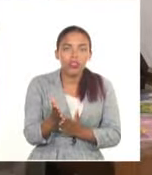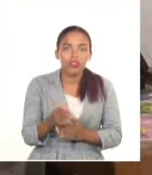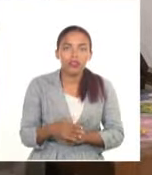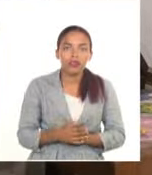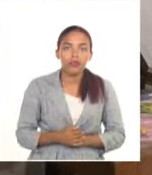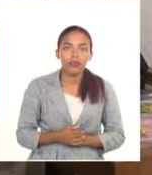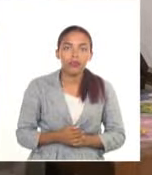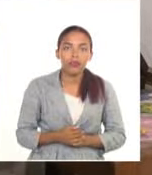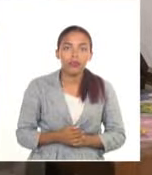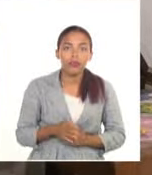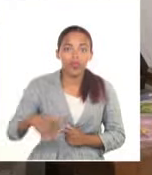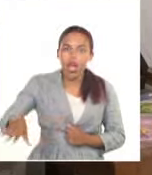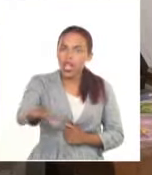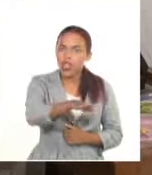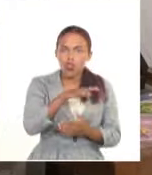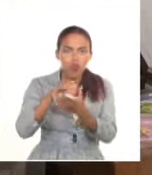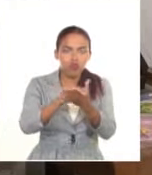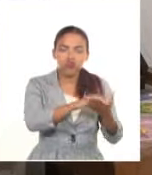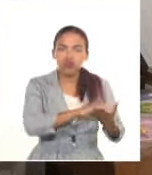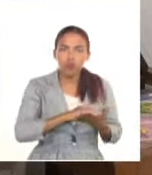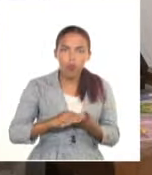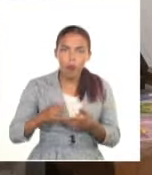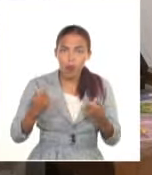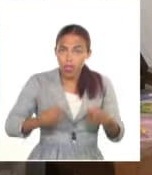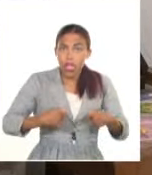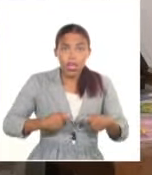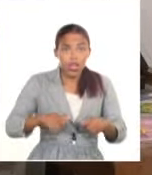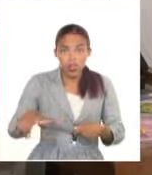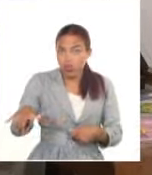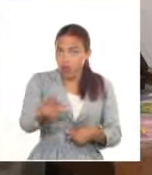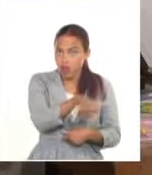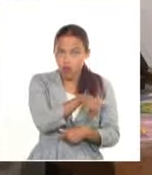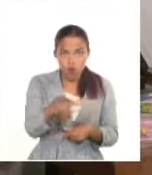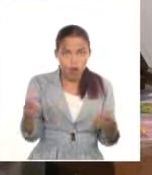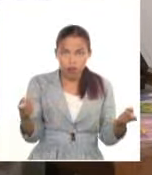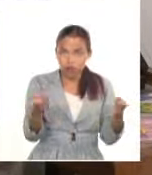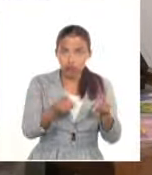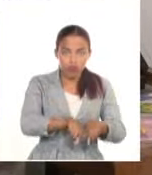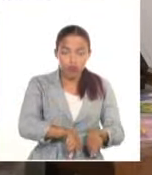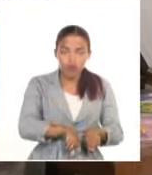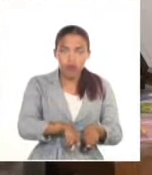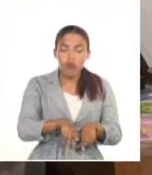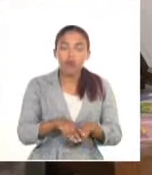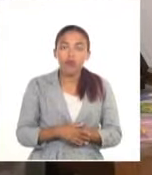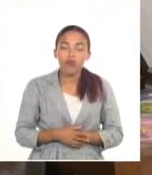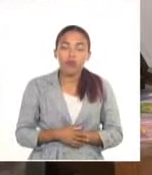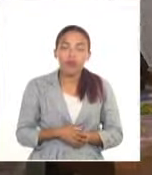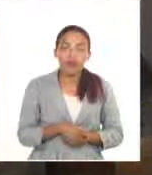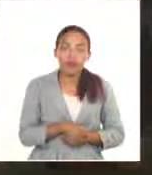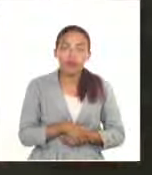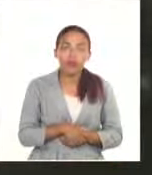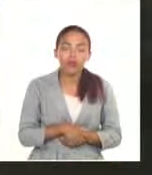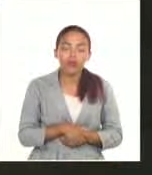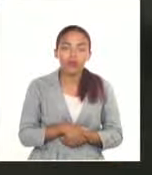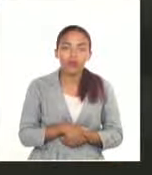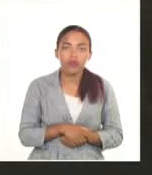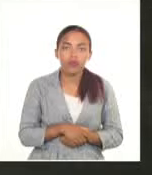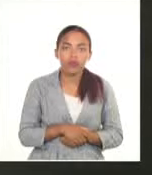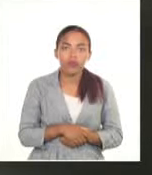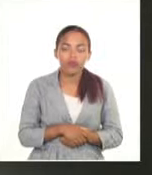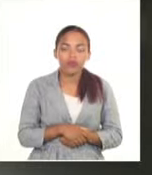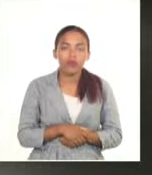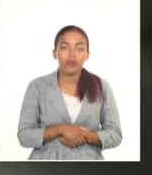los compañeros aquí tienen el mismo derecho, tienen el derecho a la vida, y metió la perdonada ahí en